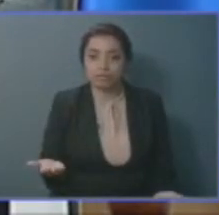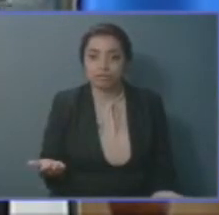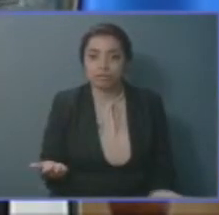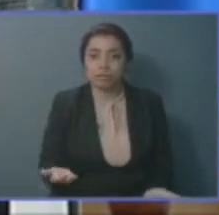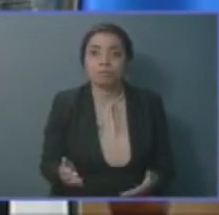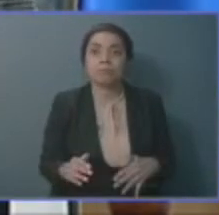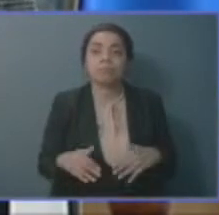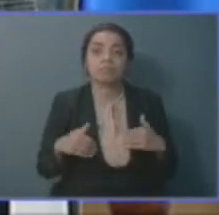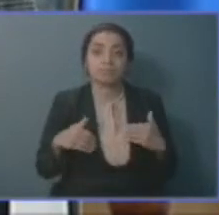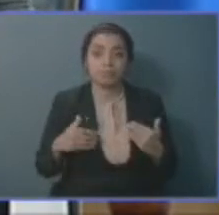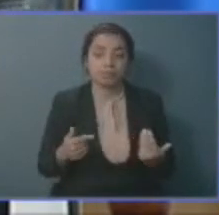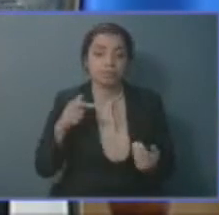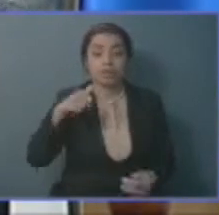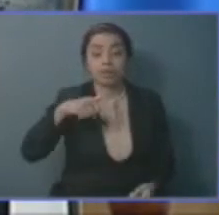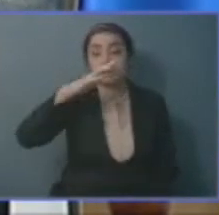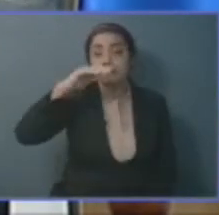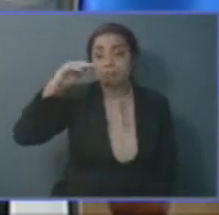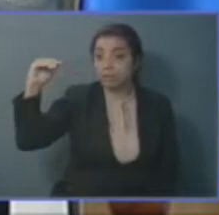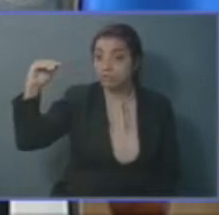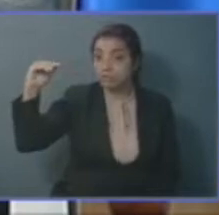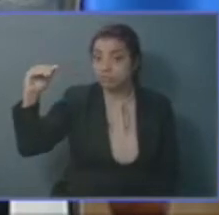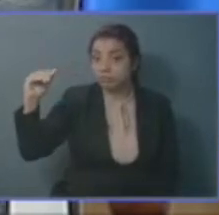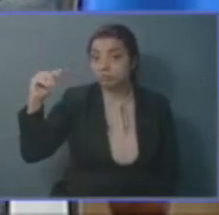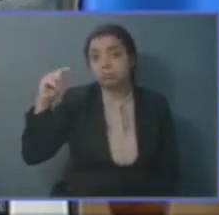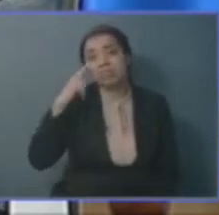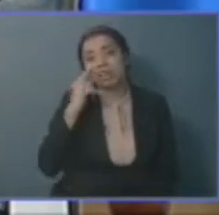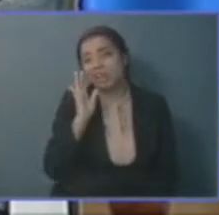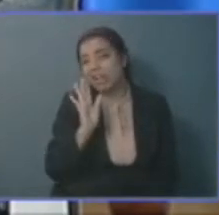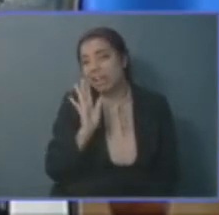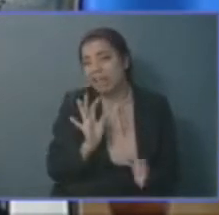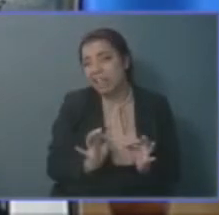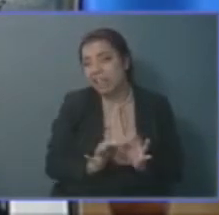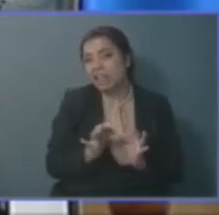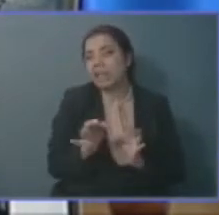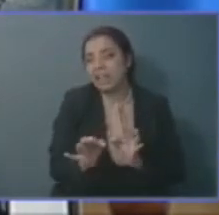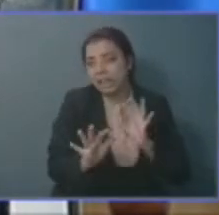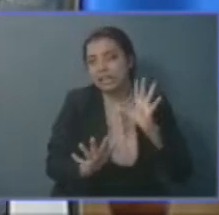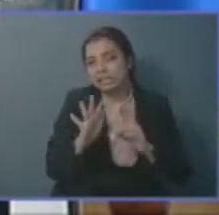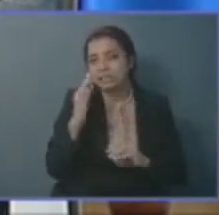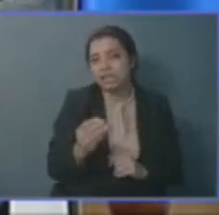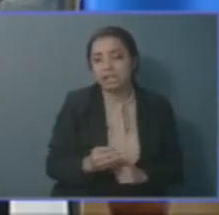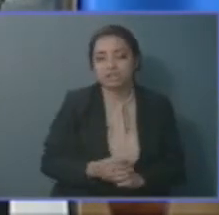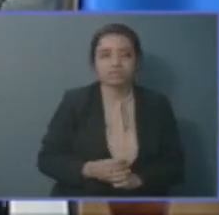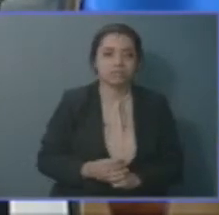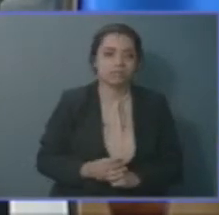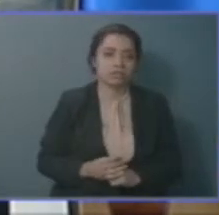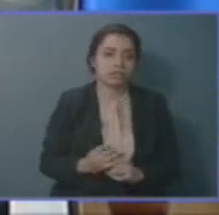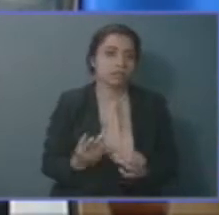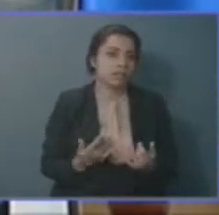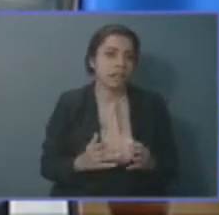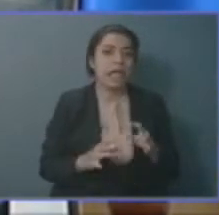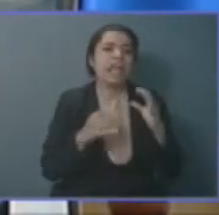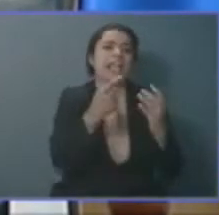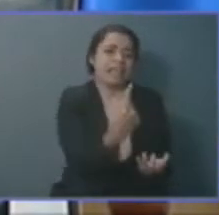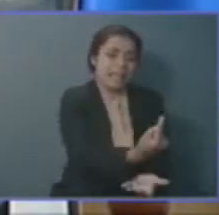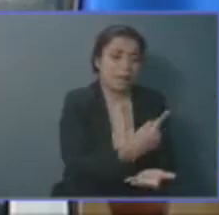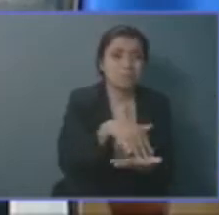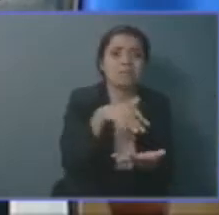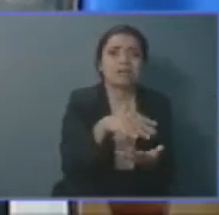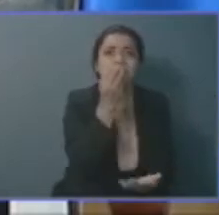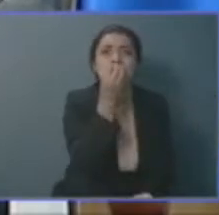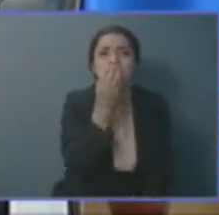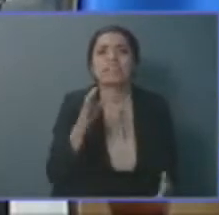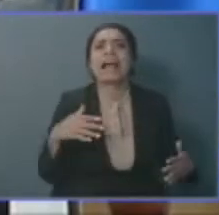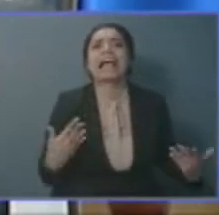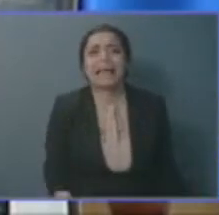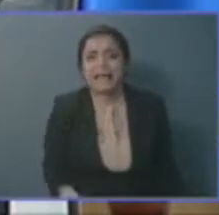para estarle diciendo al país: miren, otros 15 días más. ¿Y la gente de qué come? Pues aquí en